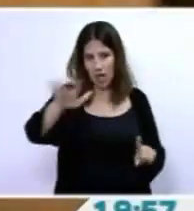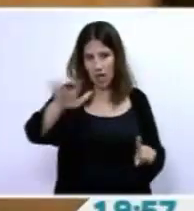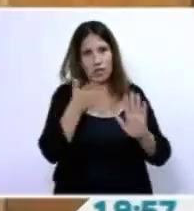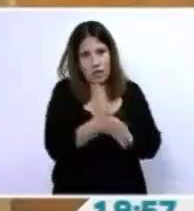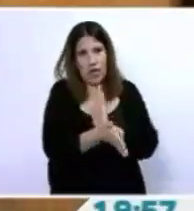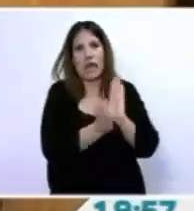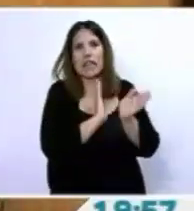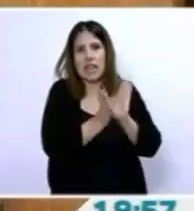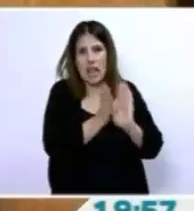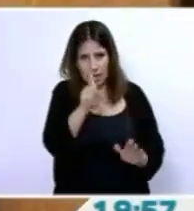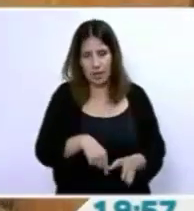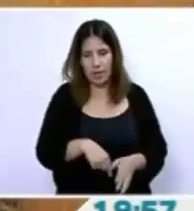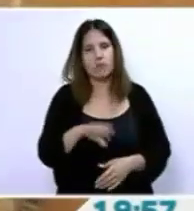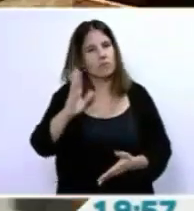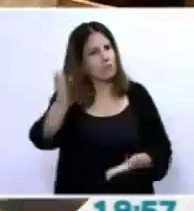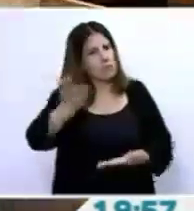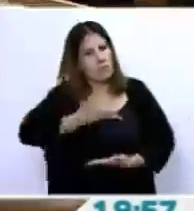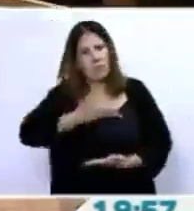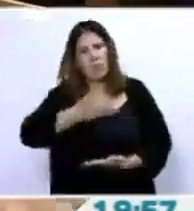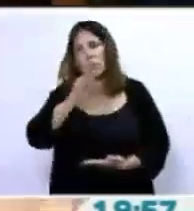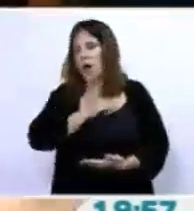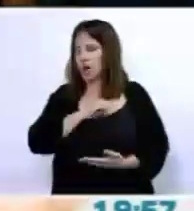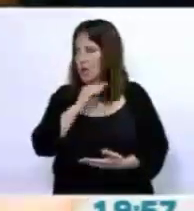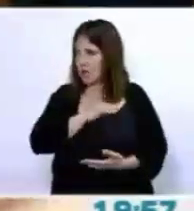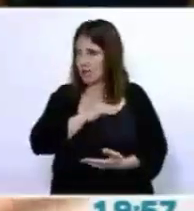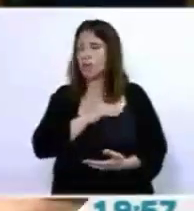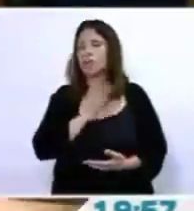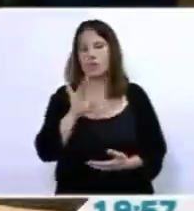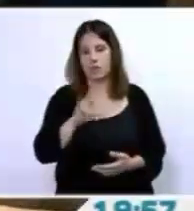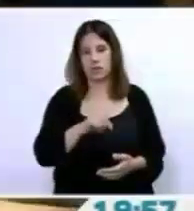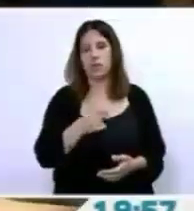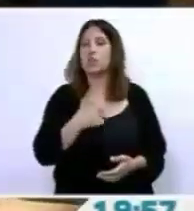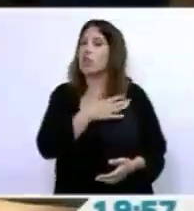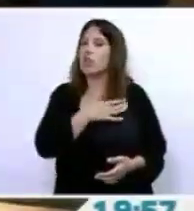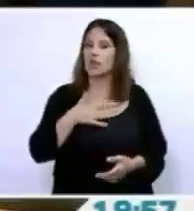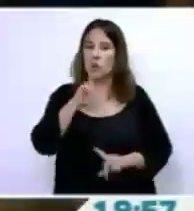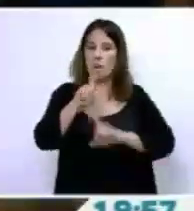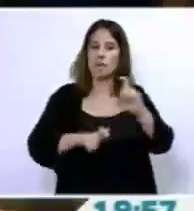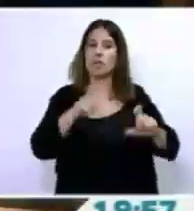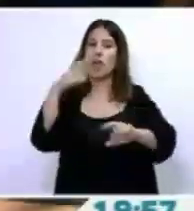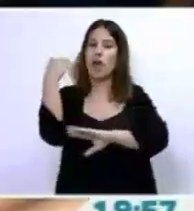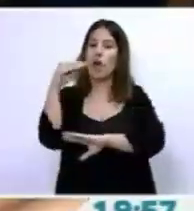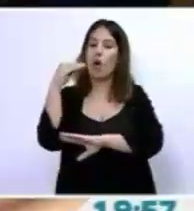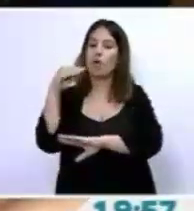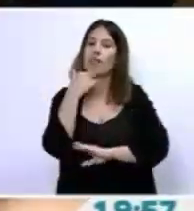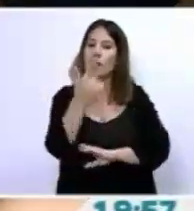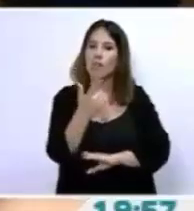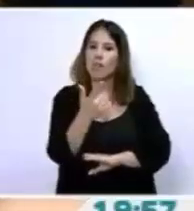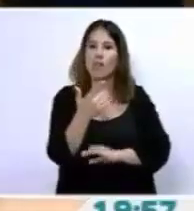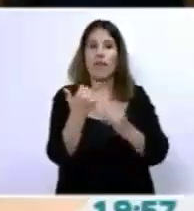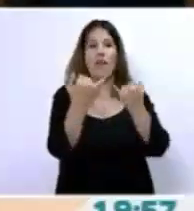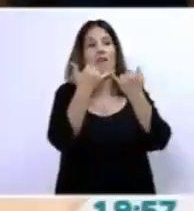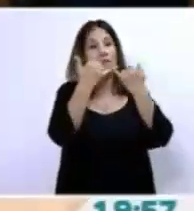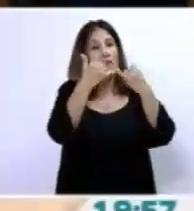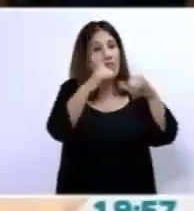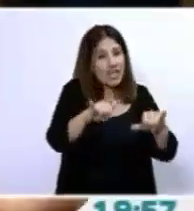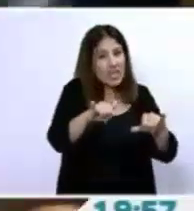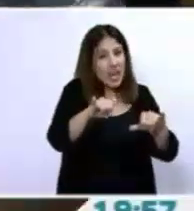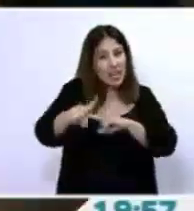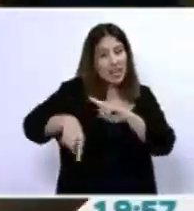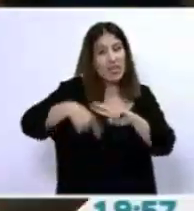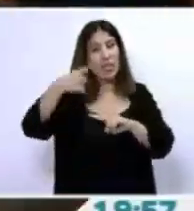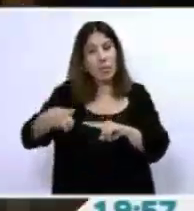ayudado bastante. Y yo quería decir a los jóvenes que fiestas y coches no es compatible. No es compatible, ¿verdad? No.